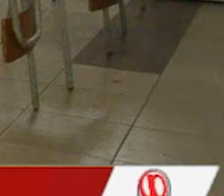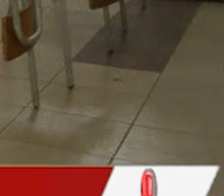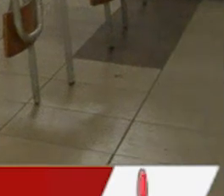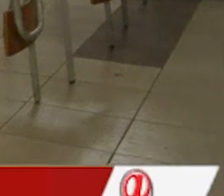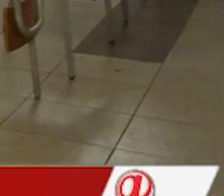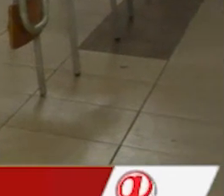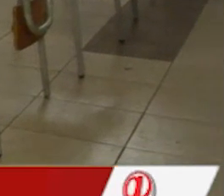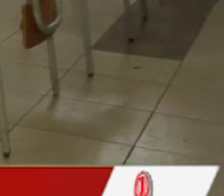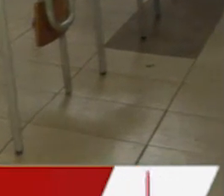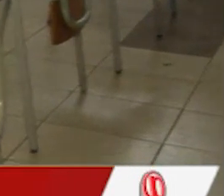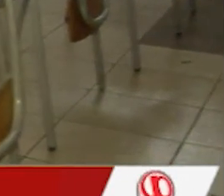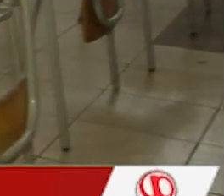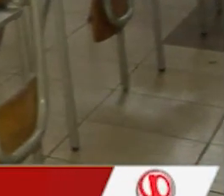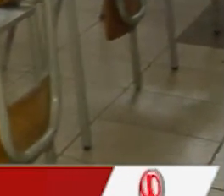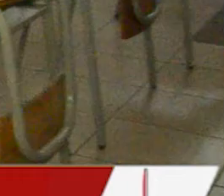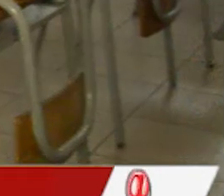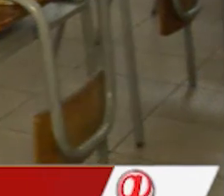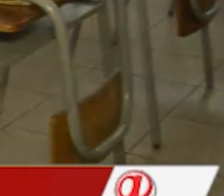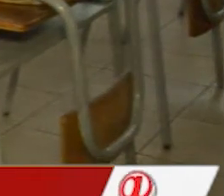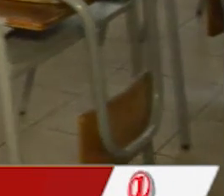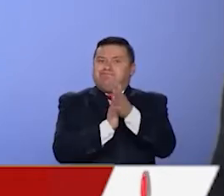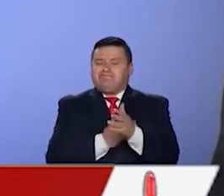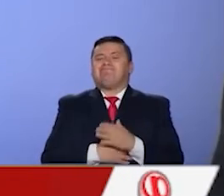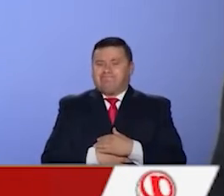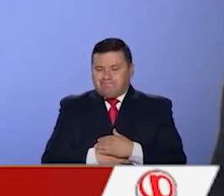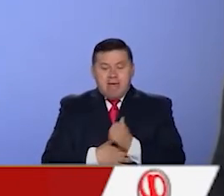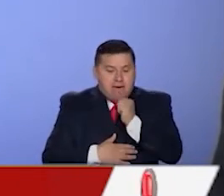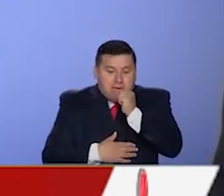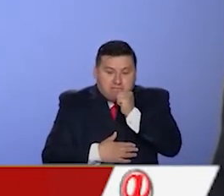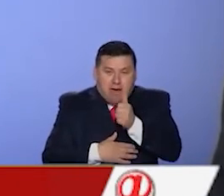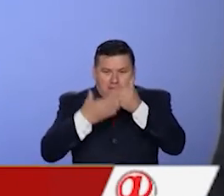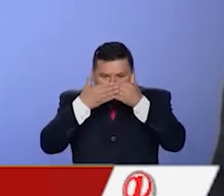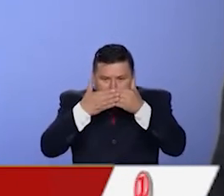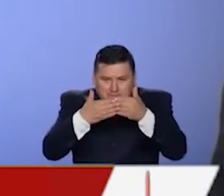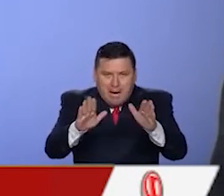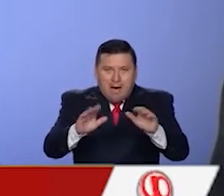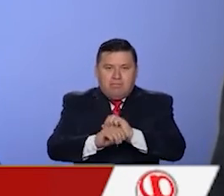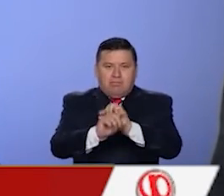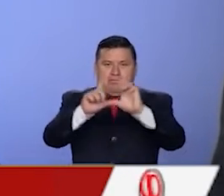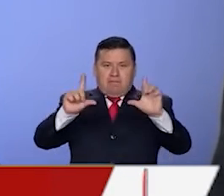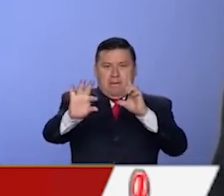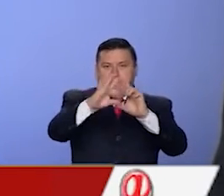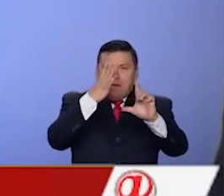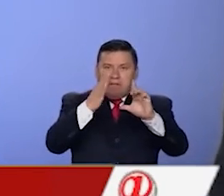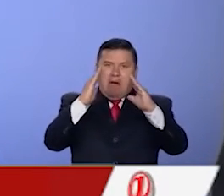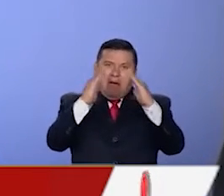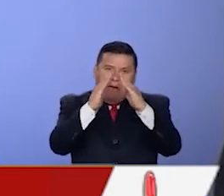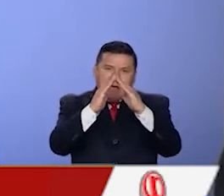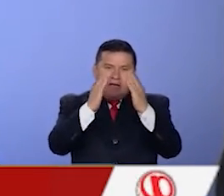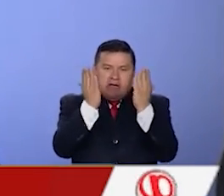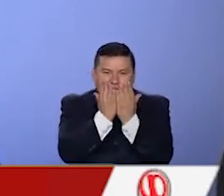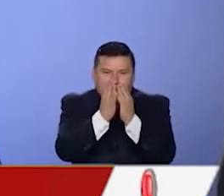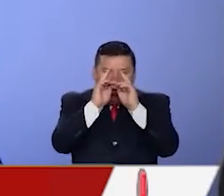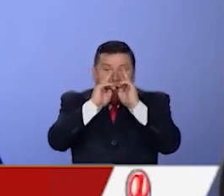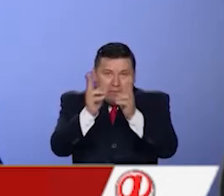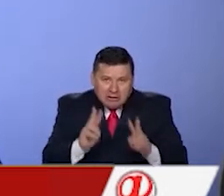que los estudiantes puedan recibir sus clases en sus casas. Vamos a disponer desde mañana de una plataforma que va a acompañar el tiempo en casa y que